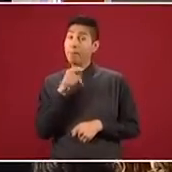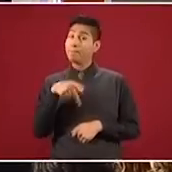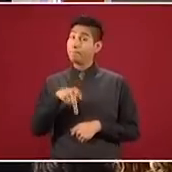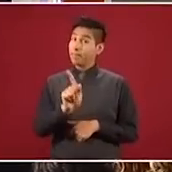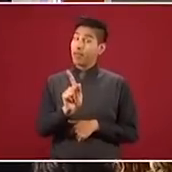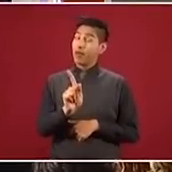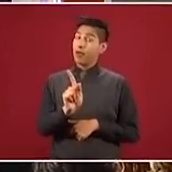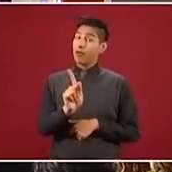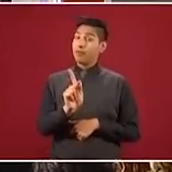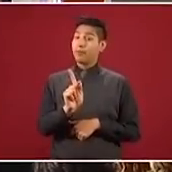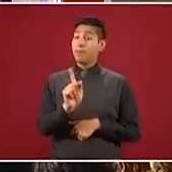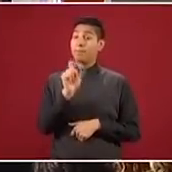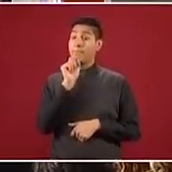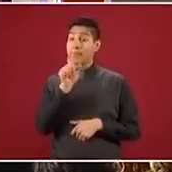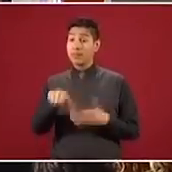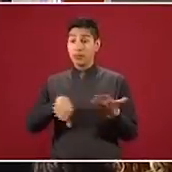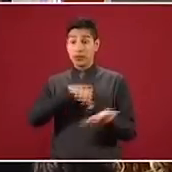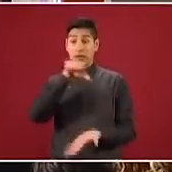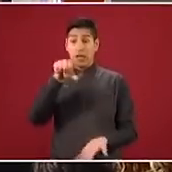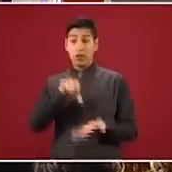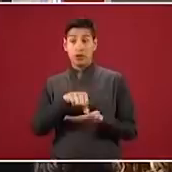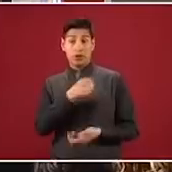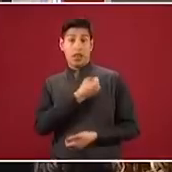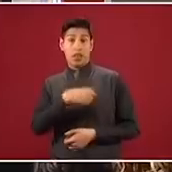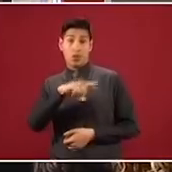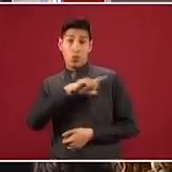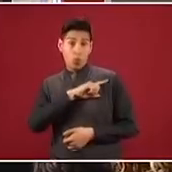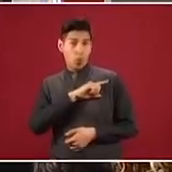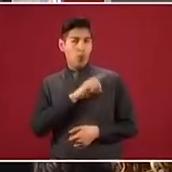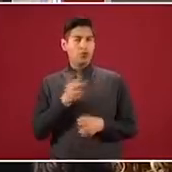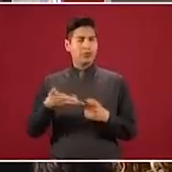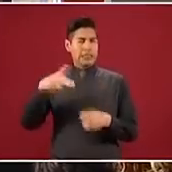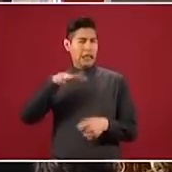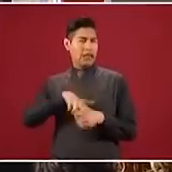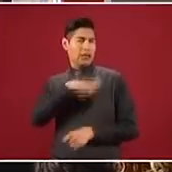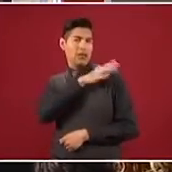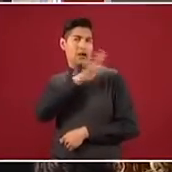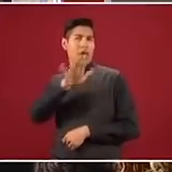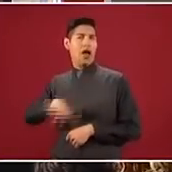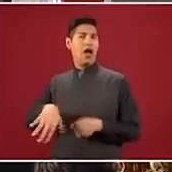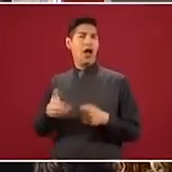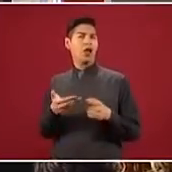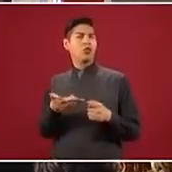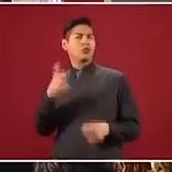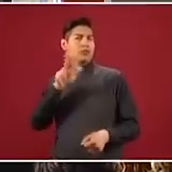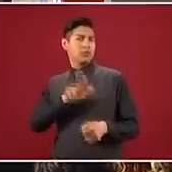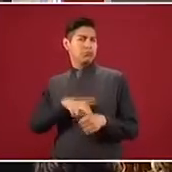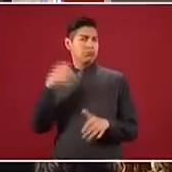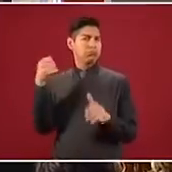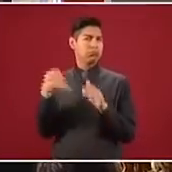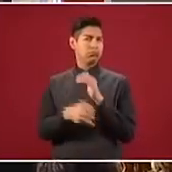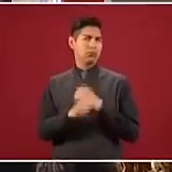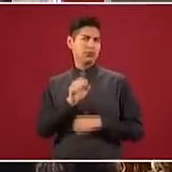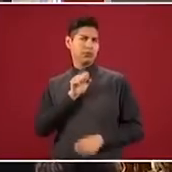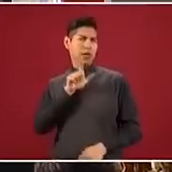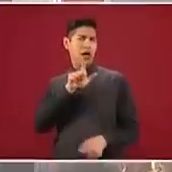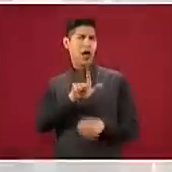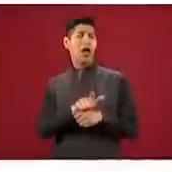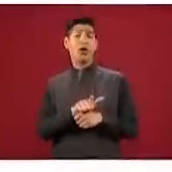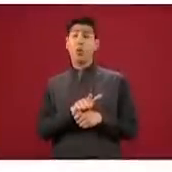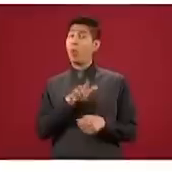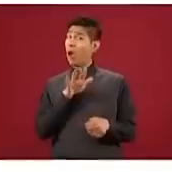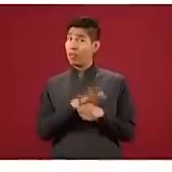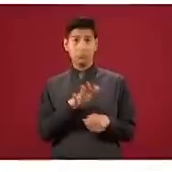obviamente los centros de salud, los hospitales generales, los hospitales especializados siguen estando ahí,